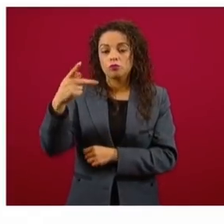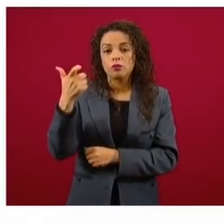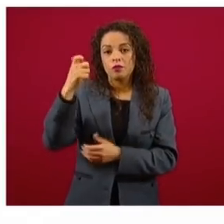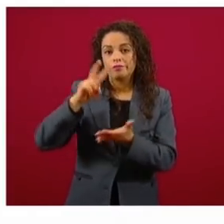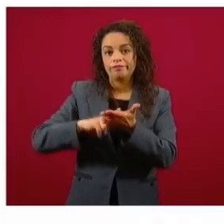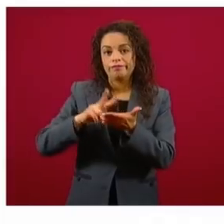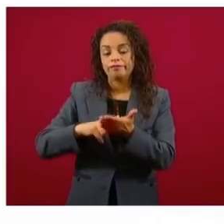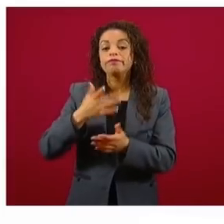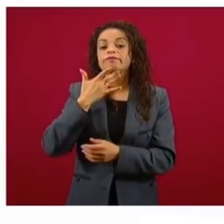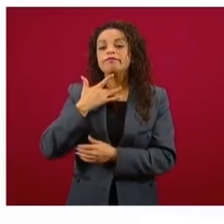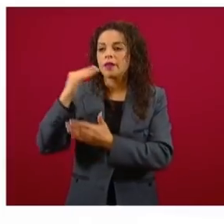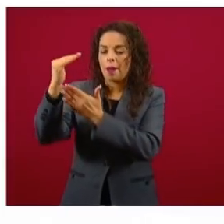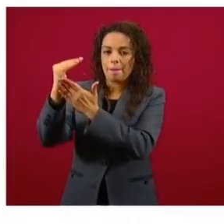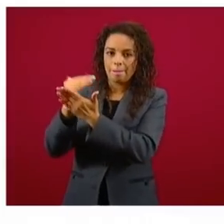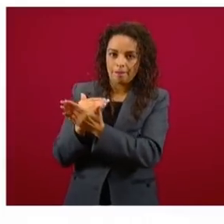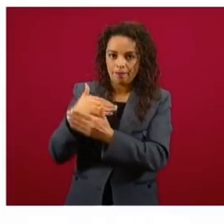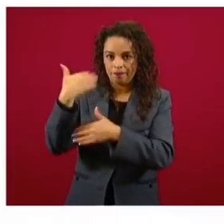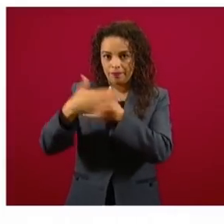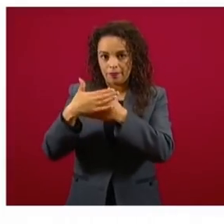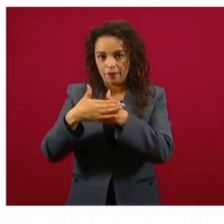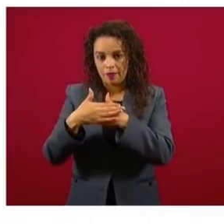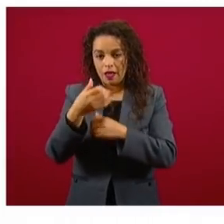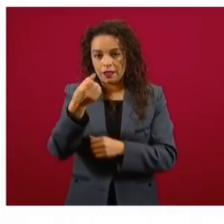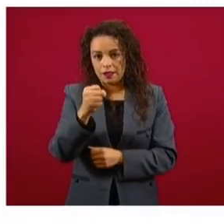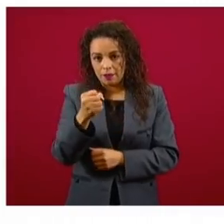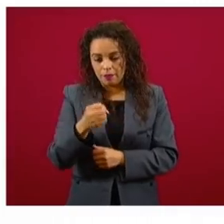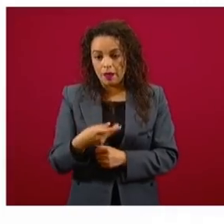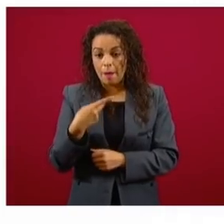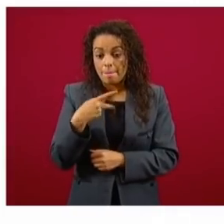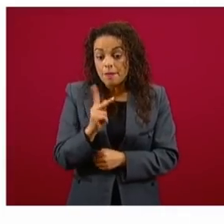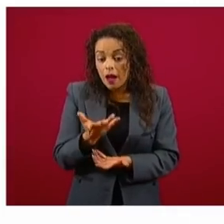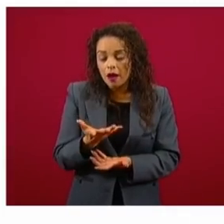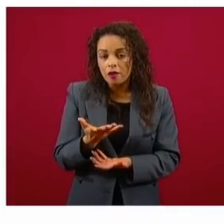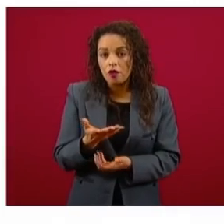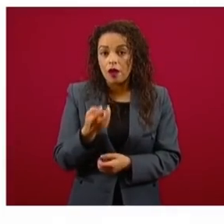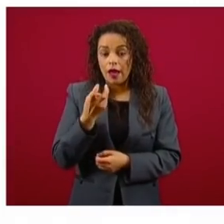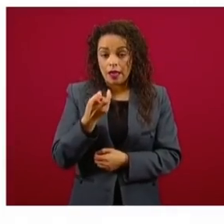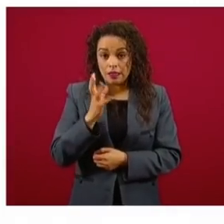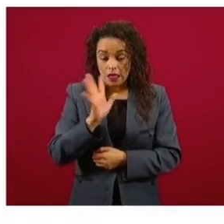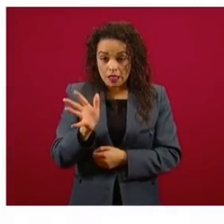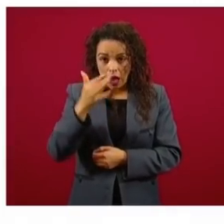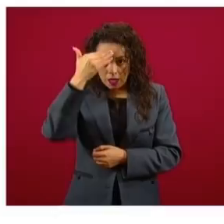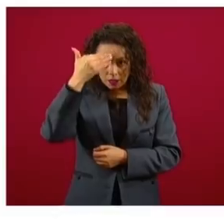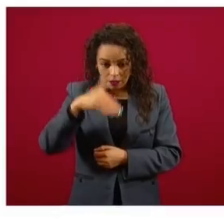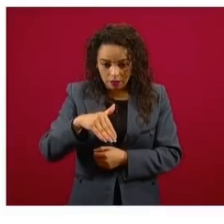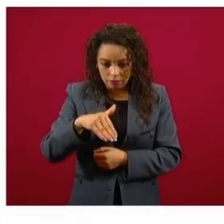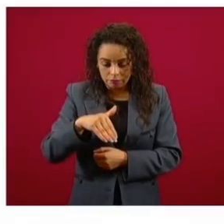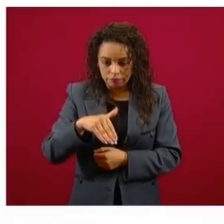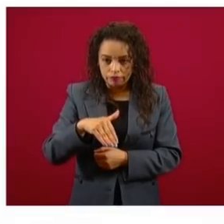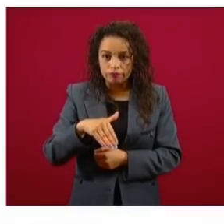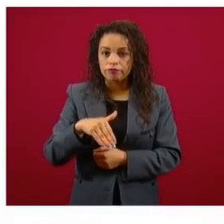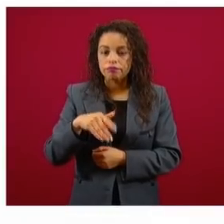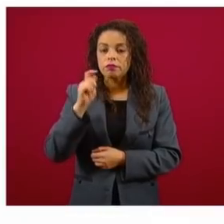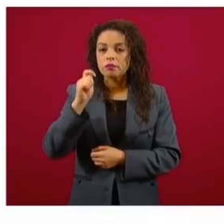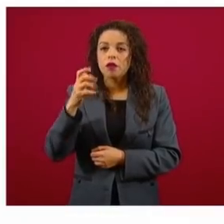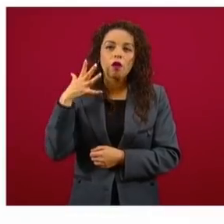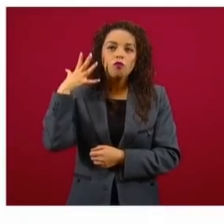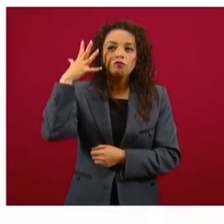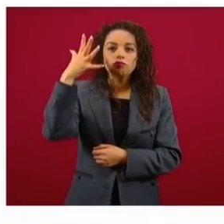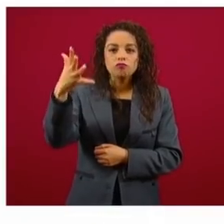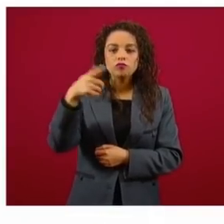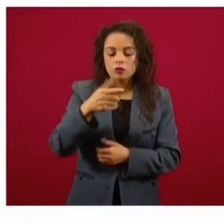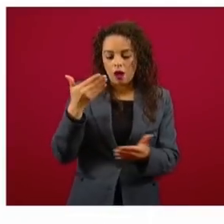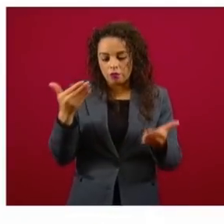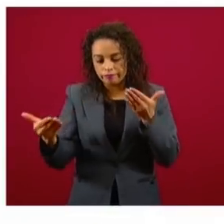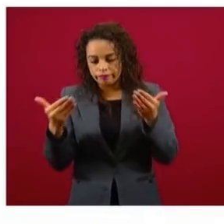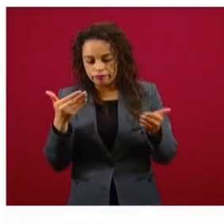eso estamos en esos niveles, pero ya estamos esperando que en su conjunto, y esto es lo que los pronósticos y los futuros de este mercado nos dan,